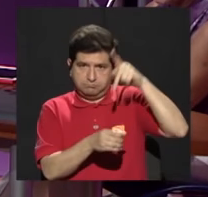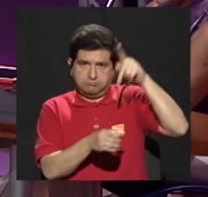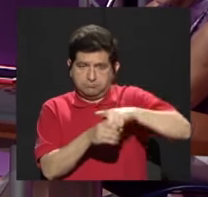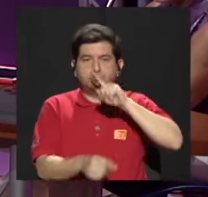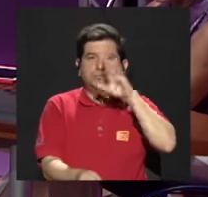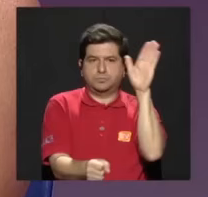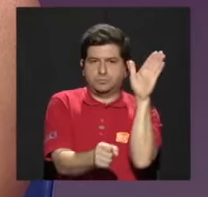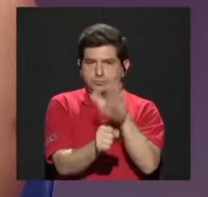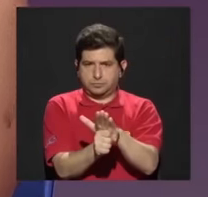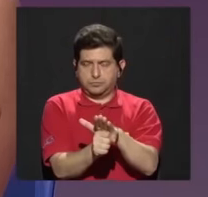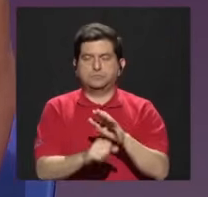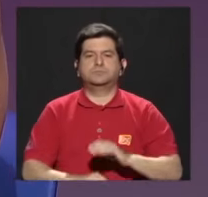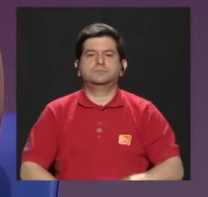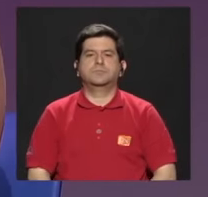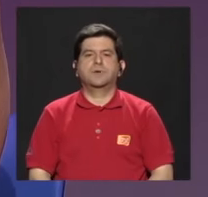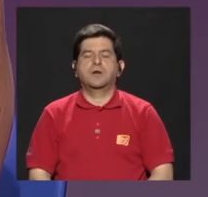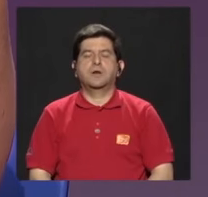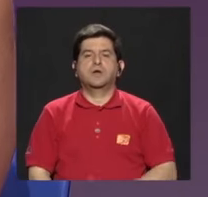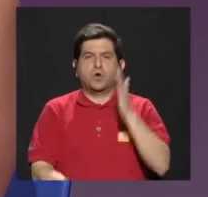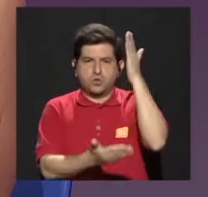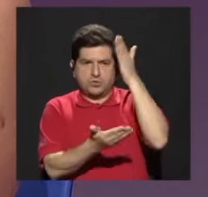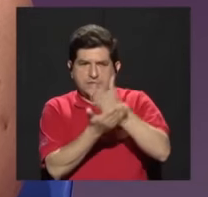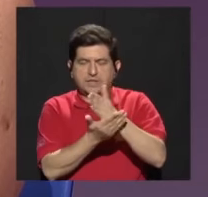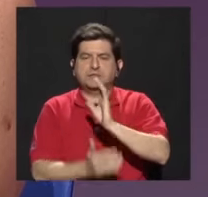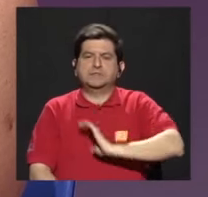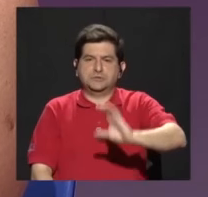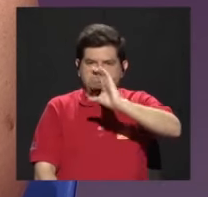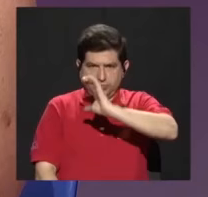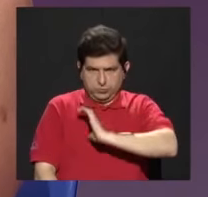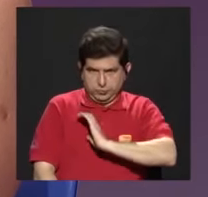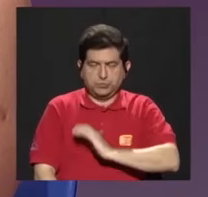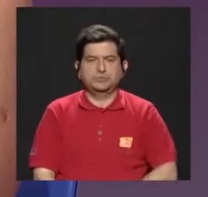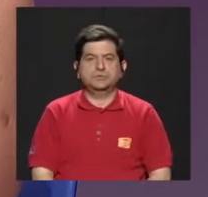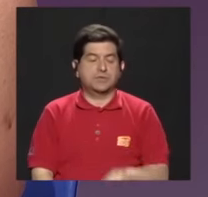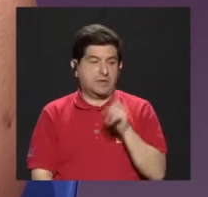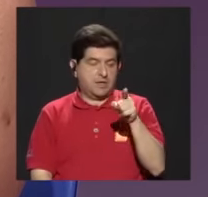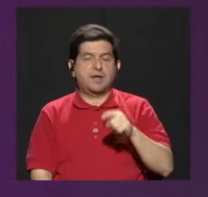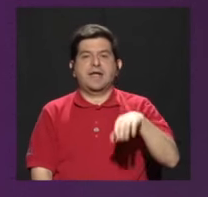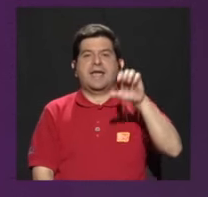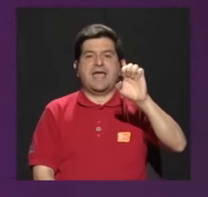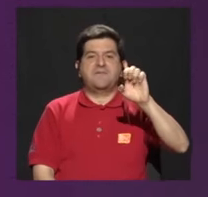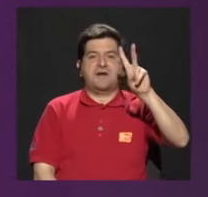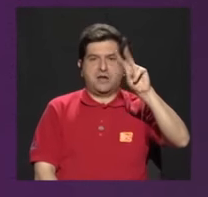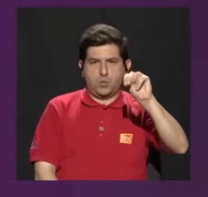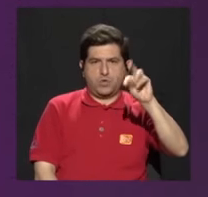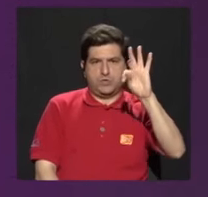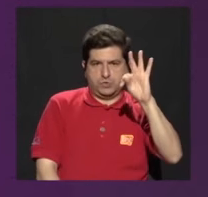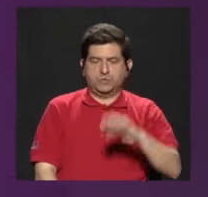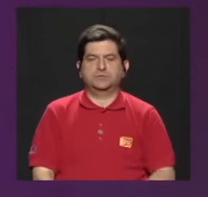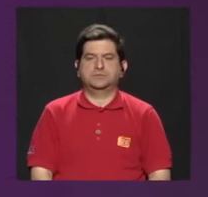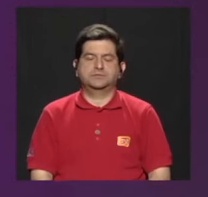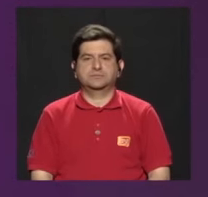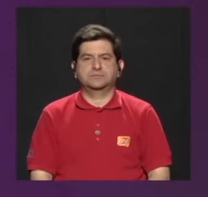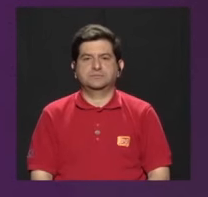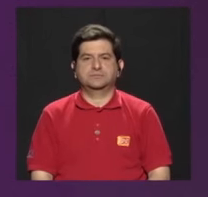y comprometidas con detener esta conducta. Ellas son Eva Núñez Torres, quien